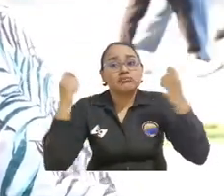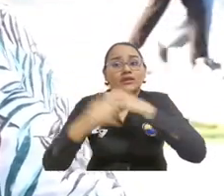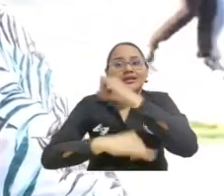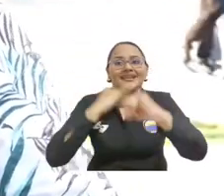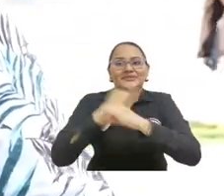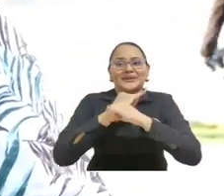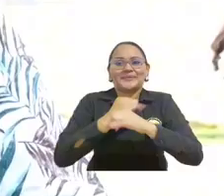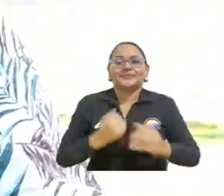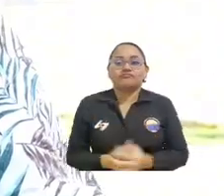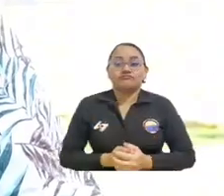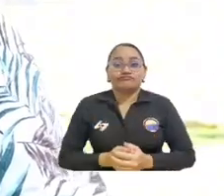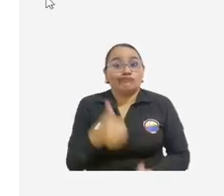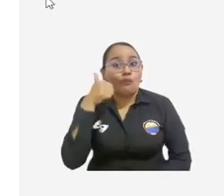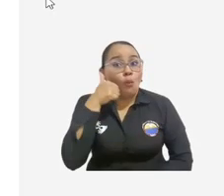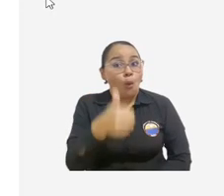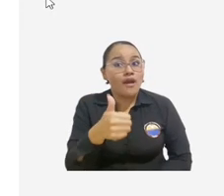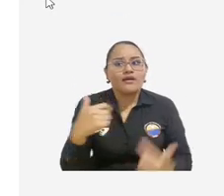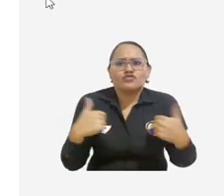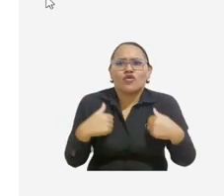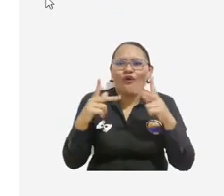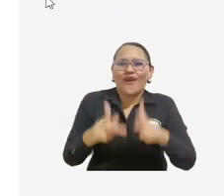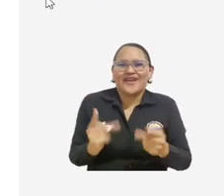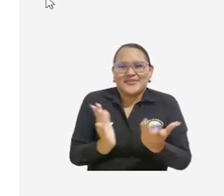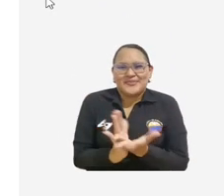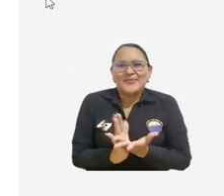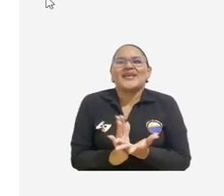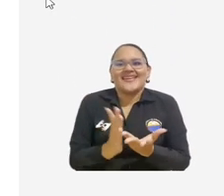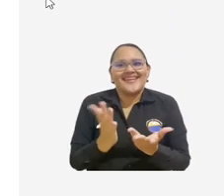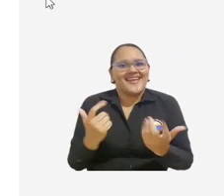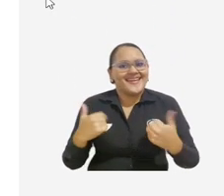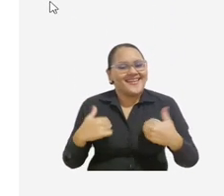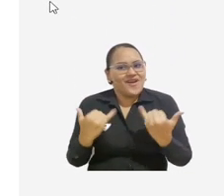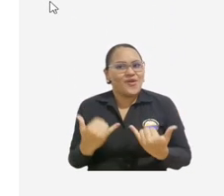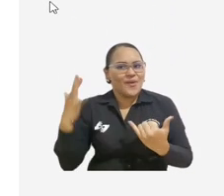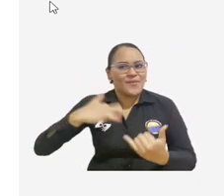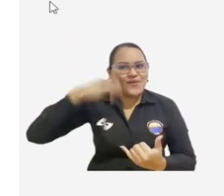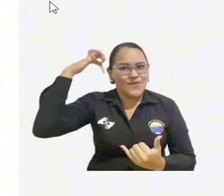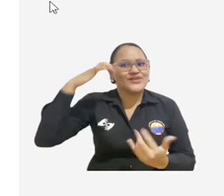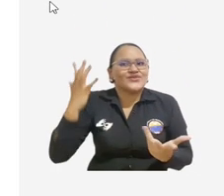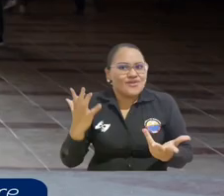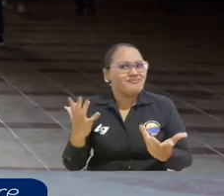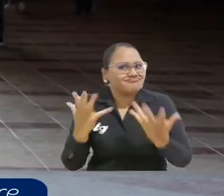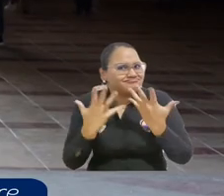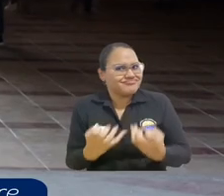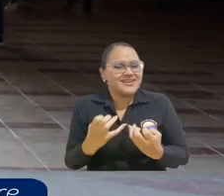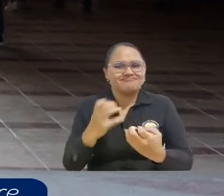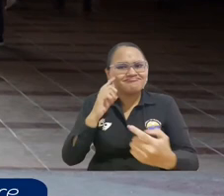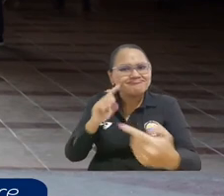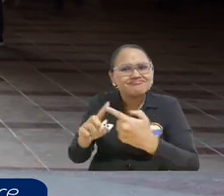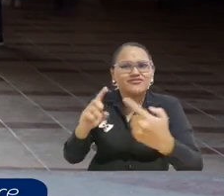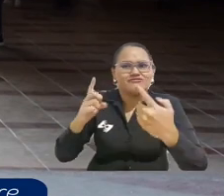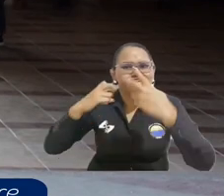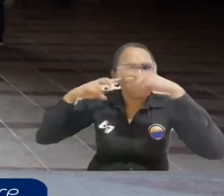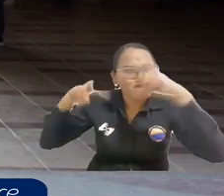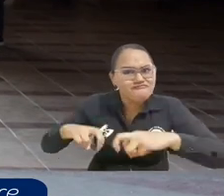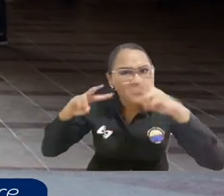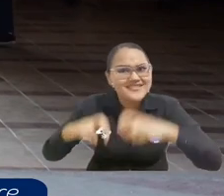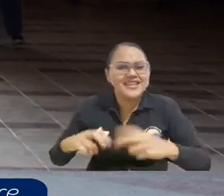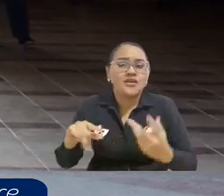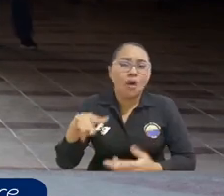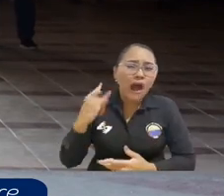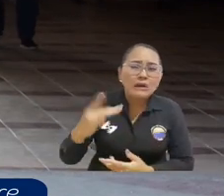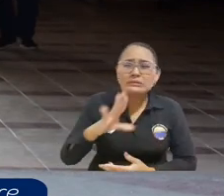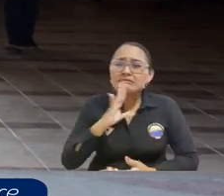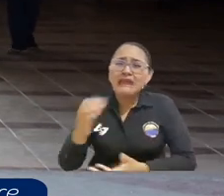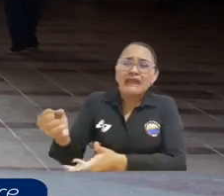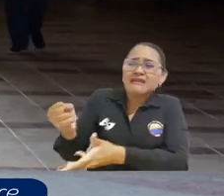universidad como a nivel internacional. Muy útil debido a que, bueno, estudiantes como yo que estamos en pregrado y que pues se quieren enfocar en la parte de